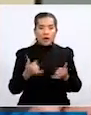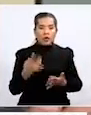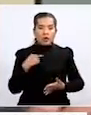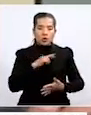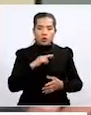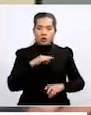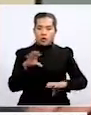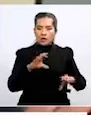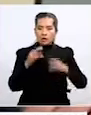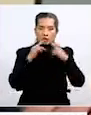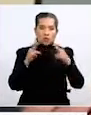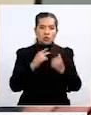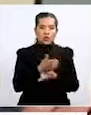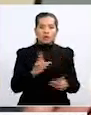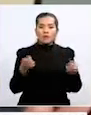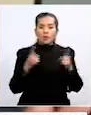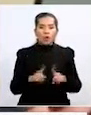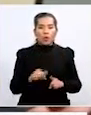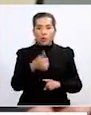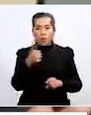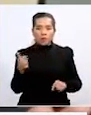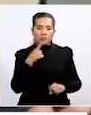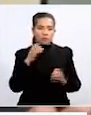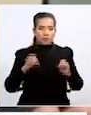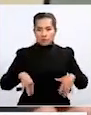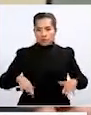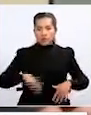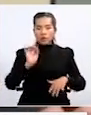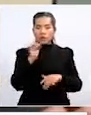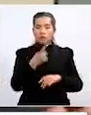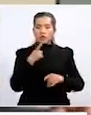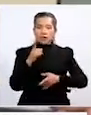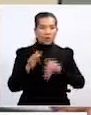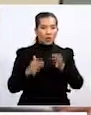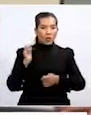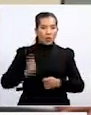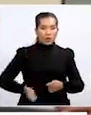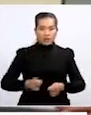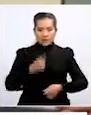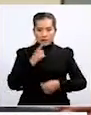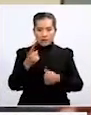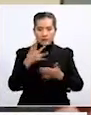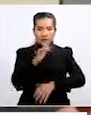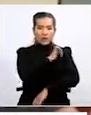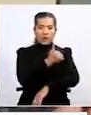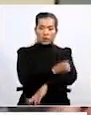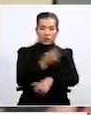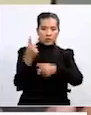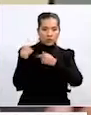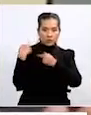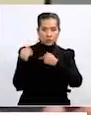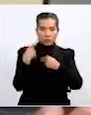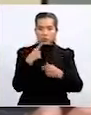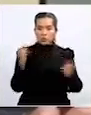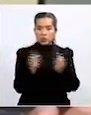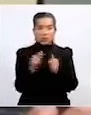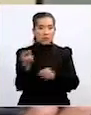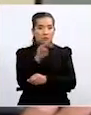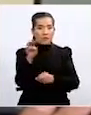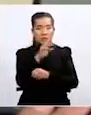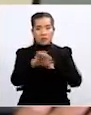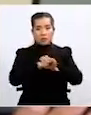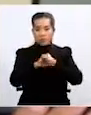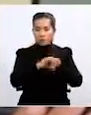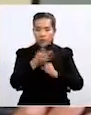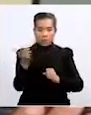sido notificados, pero sí con relación al auto que ha emitido el juez cautelar como autoridad jurisdiccional, en la cual el Ministerio Público es